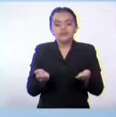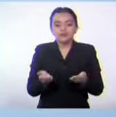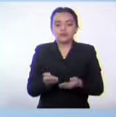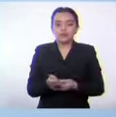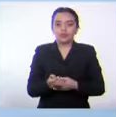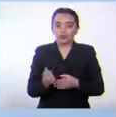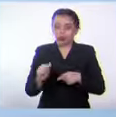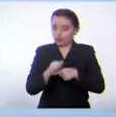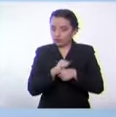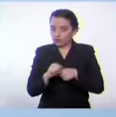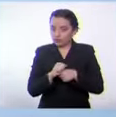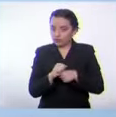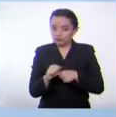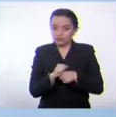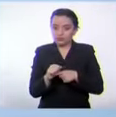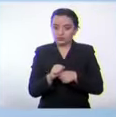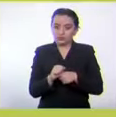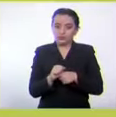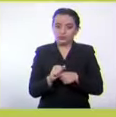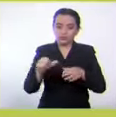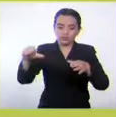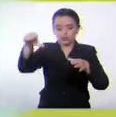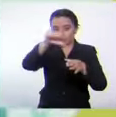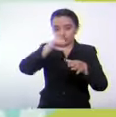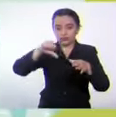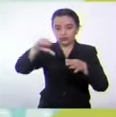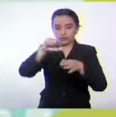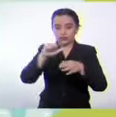el volumen de soluto.